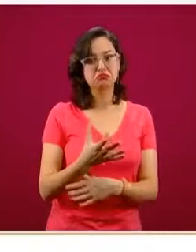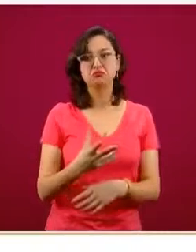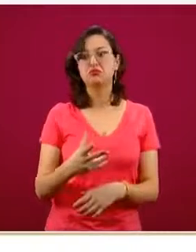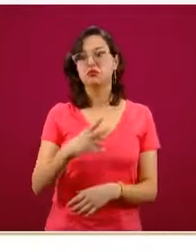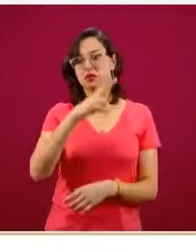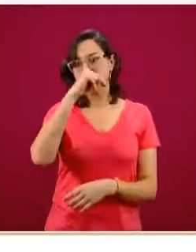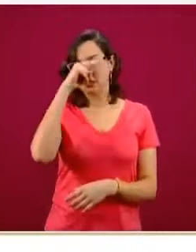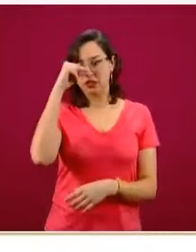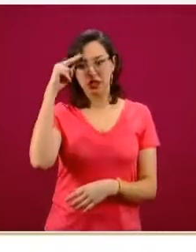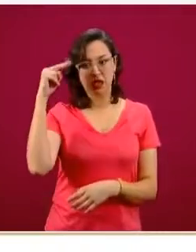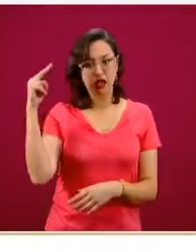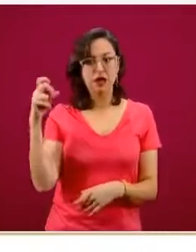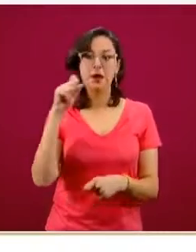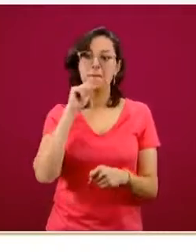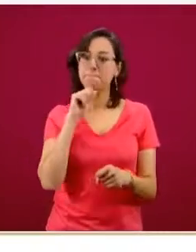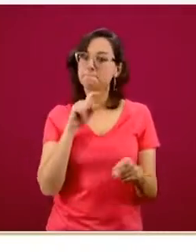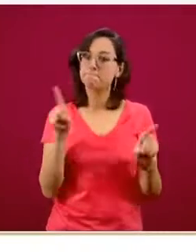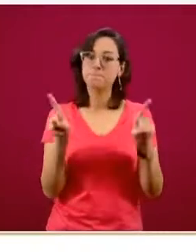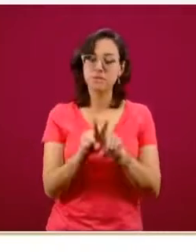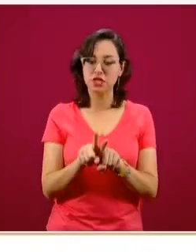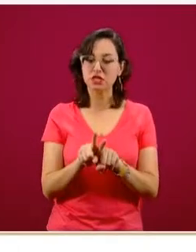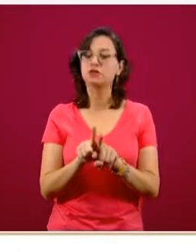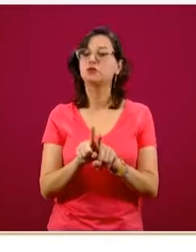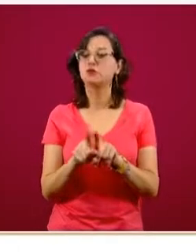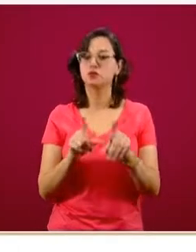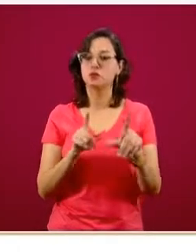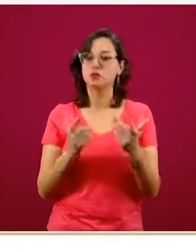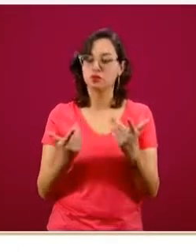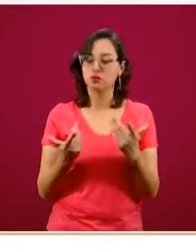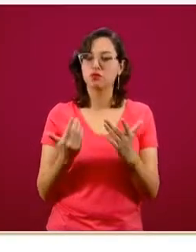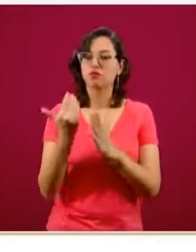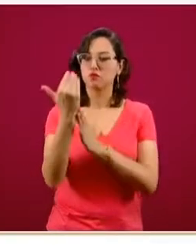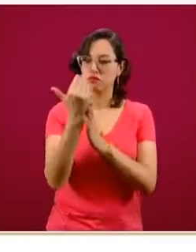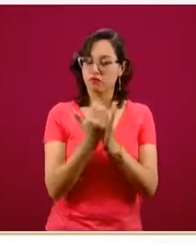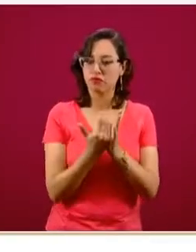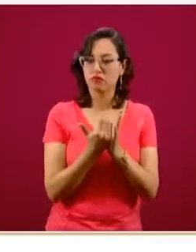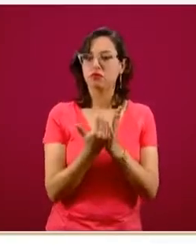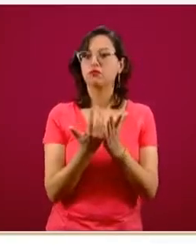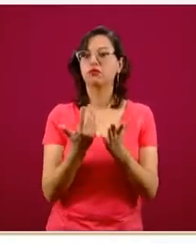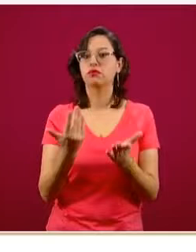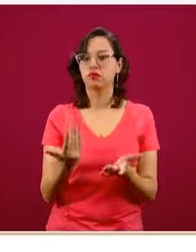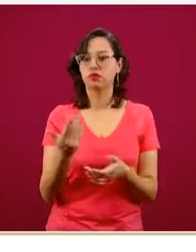también recuperando buena